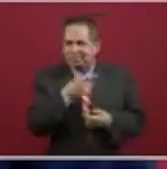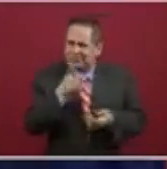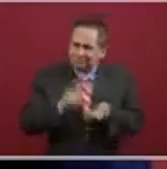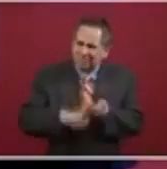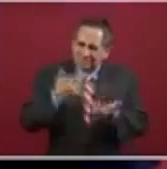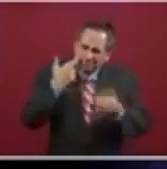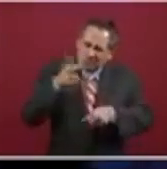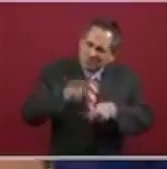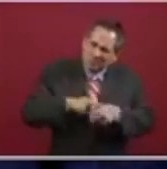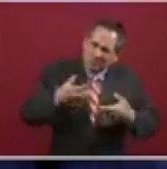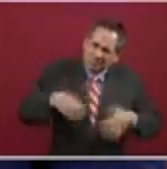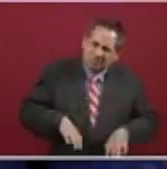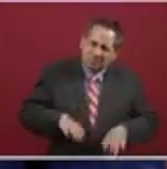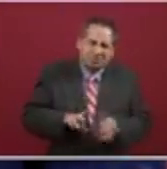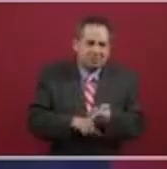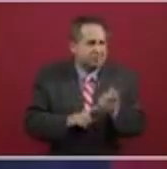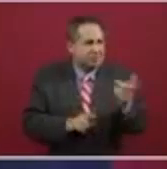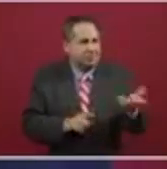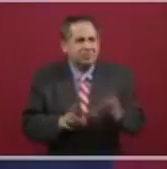Eran ejemplo.